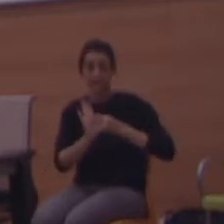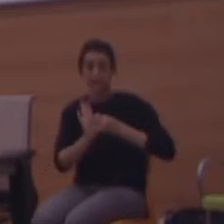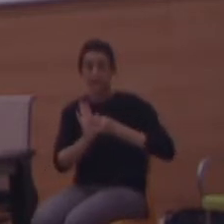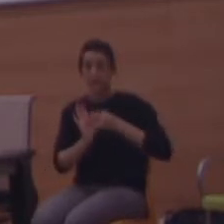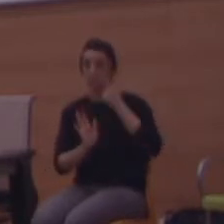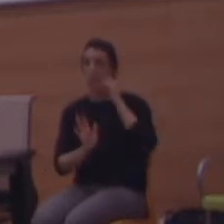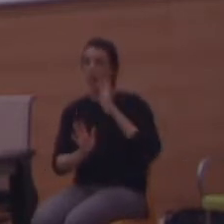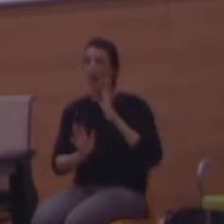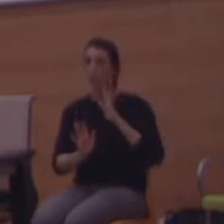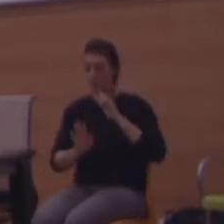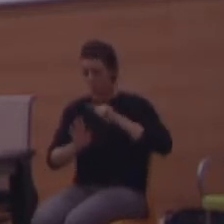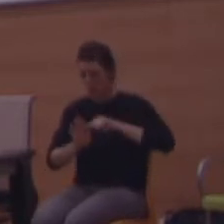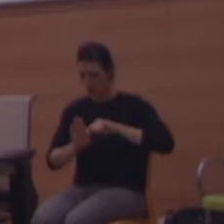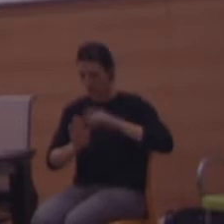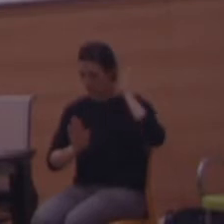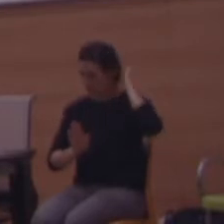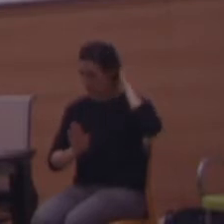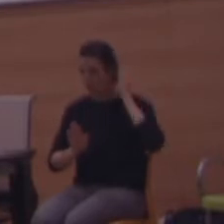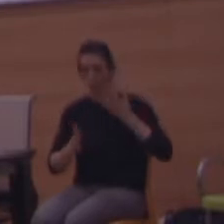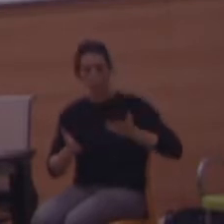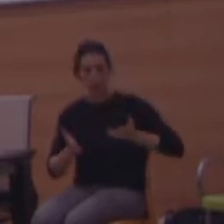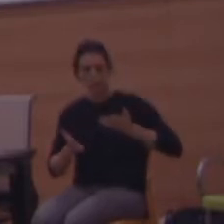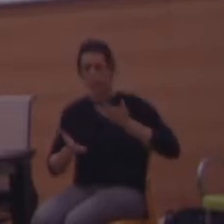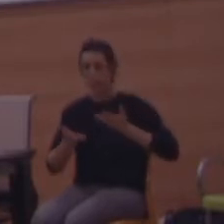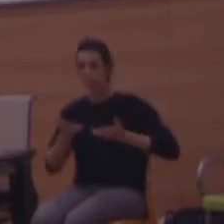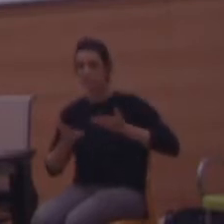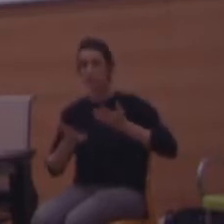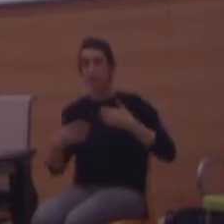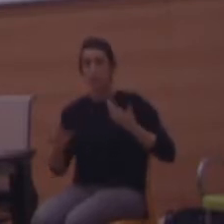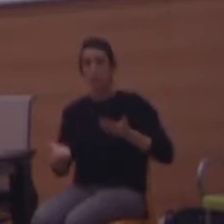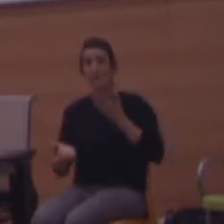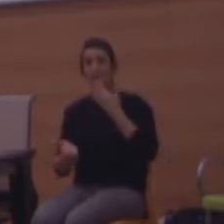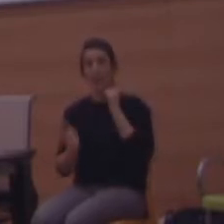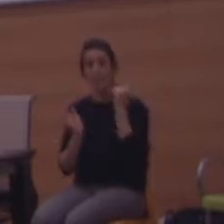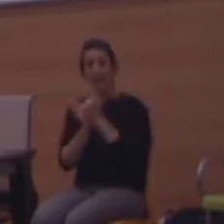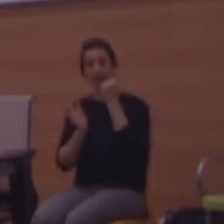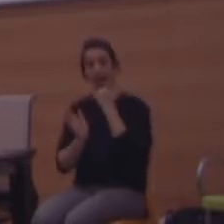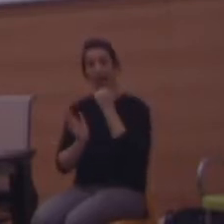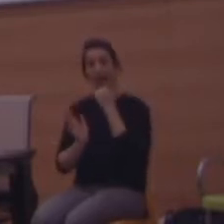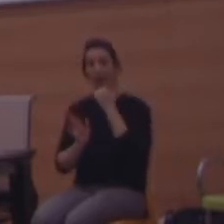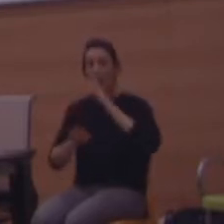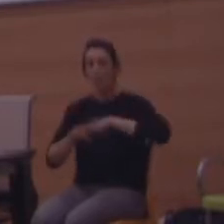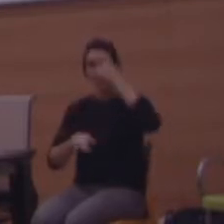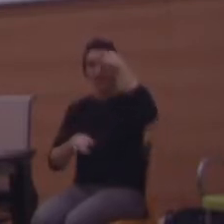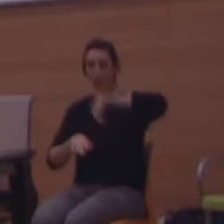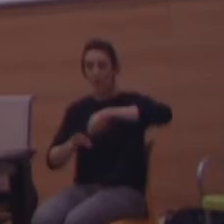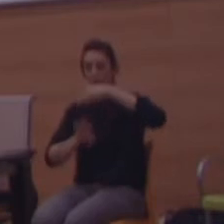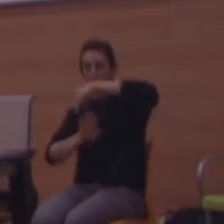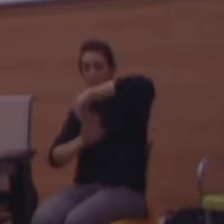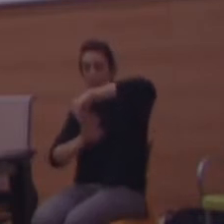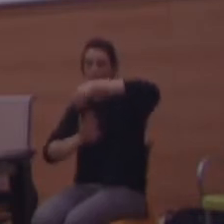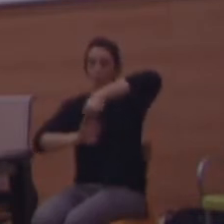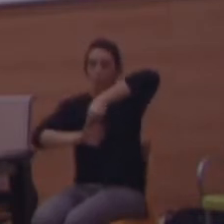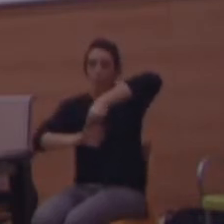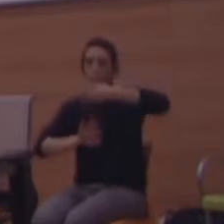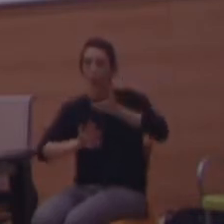delante que por detrás. Entonces, facilitándolo con una pequeña rotulación.